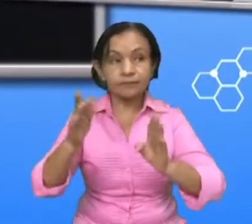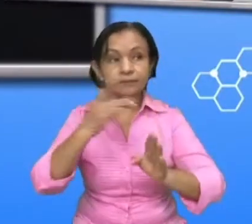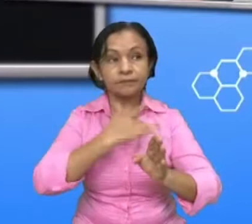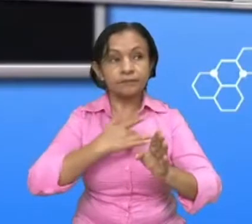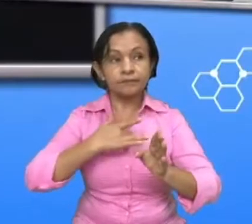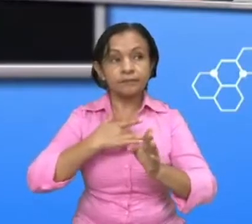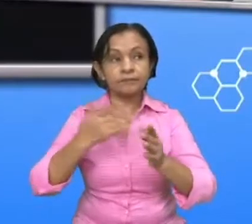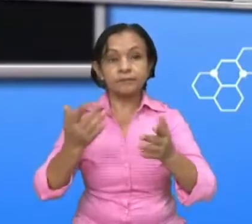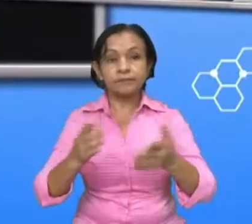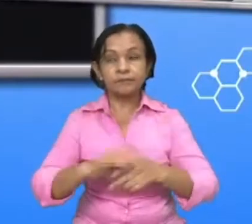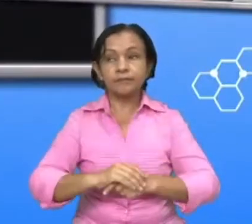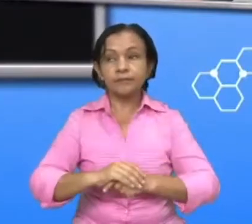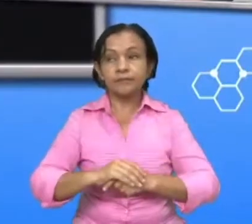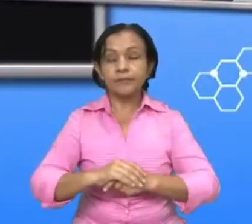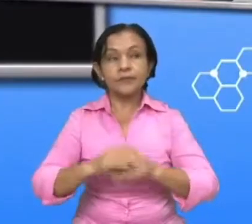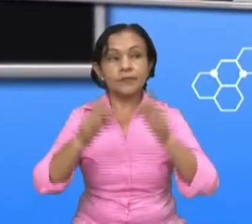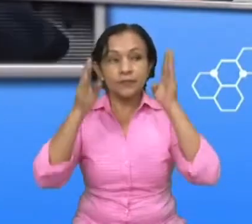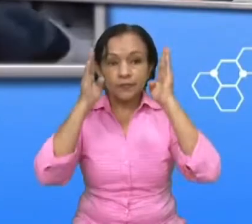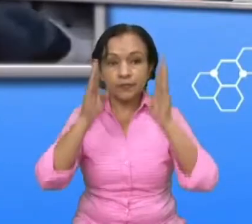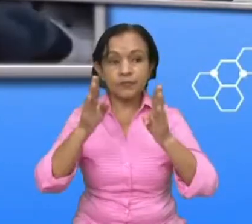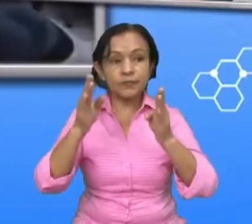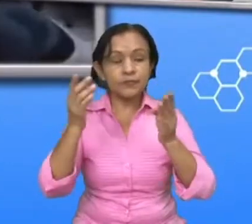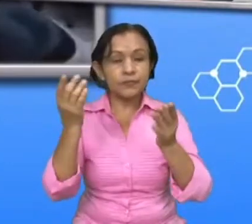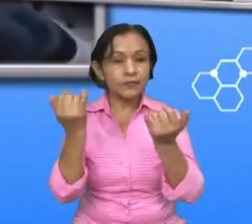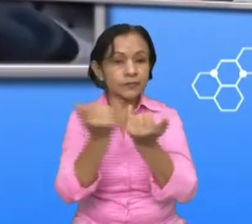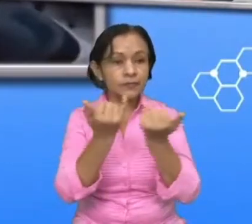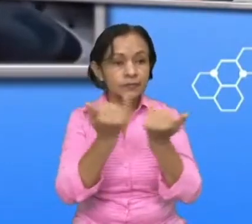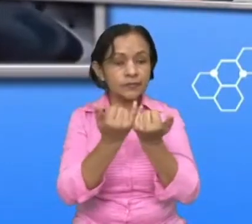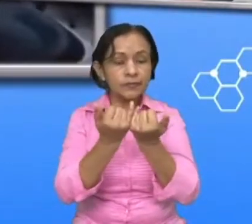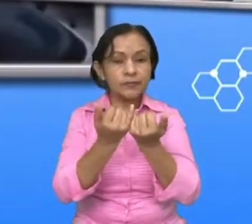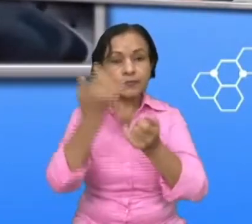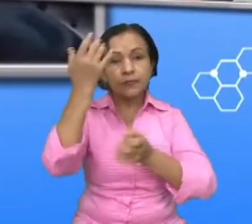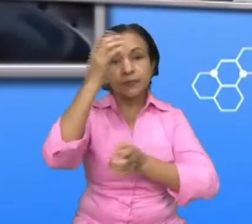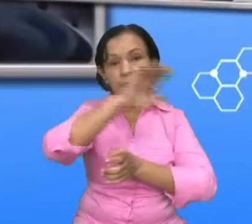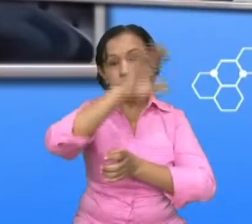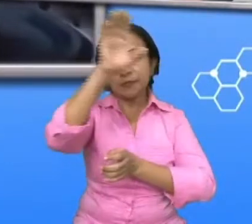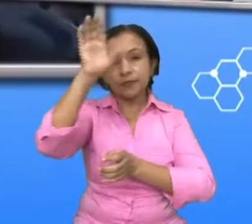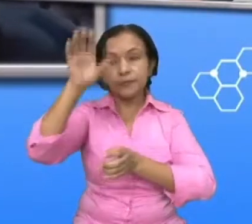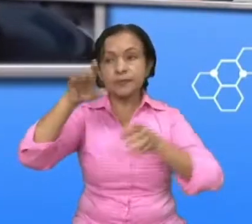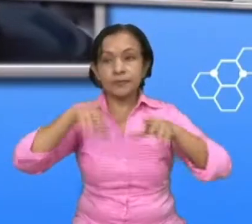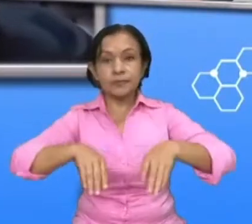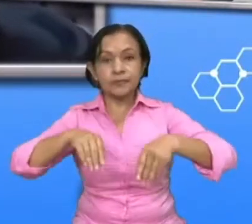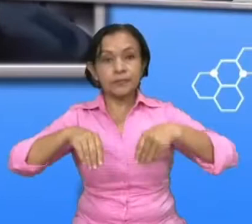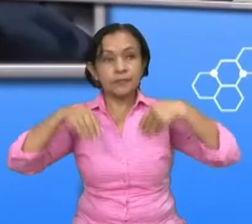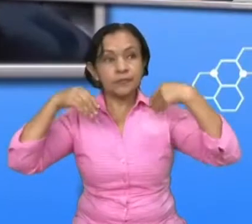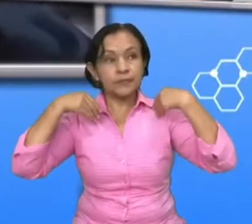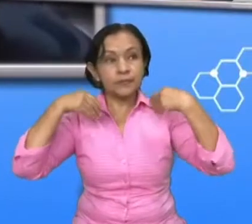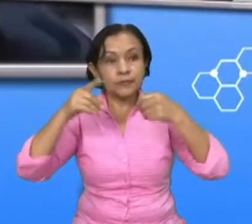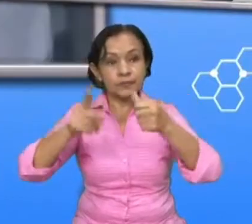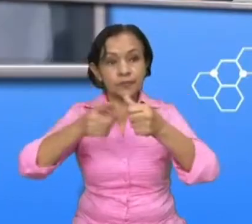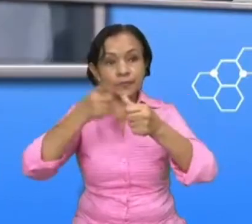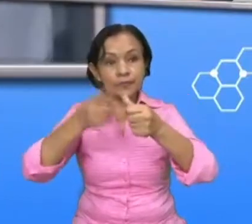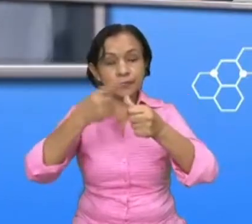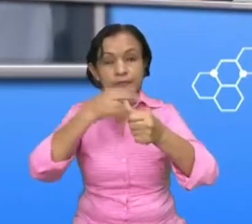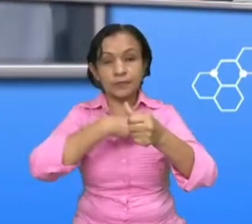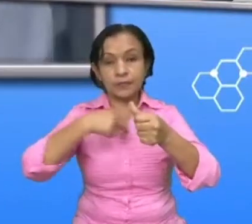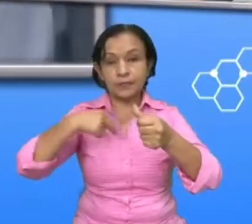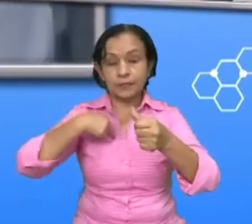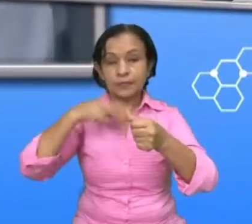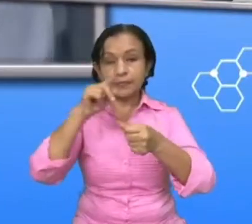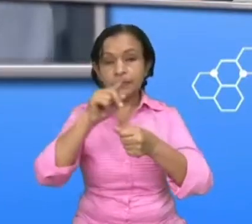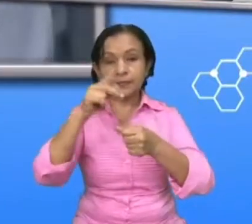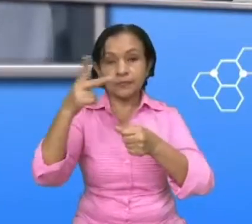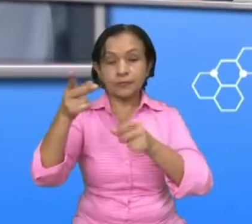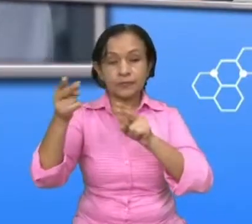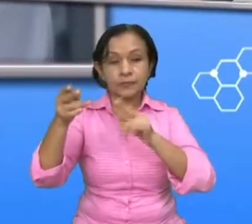equipos para hacer estudios. Captamos a una paciente del departamento de Chontales, que fue la primera intervención connatal el